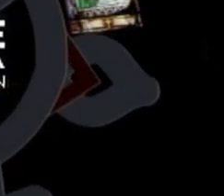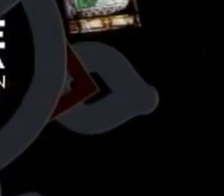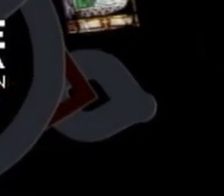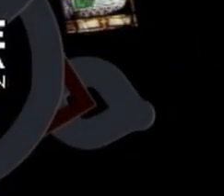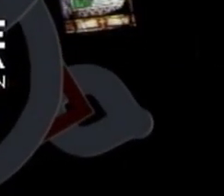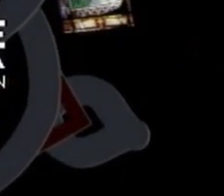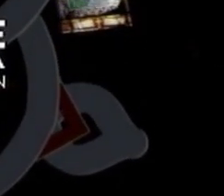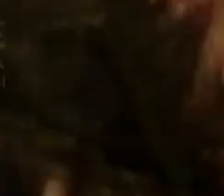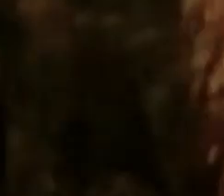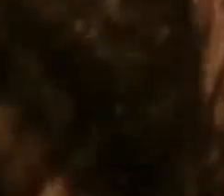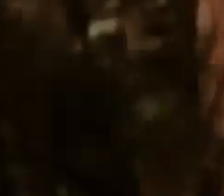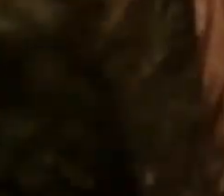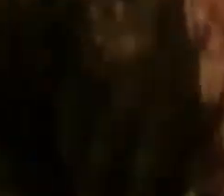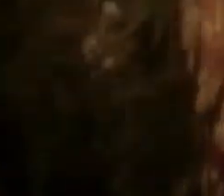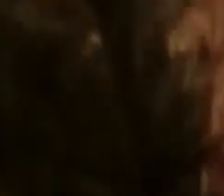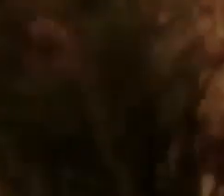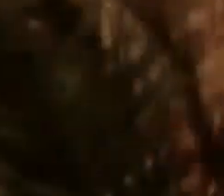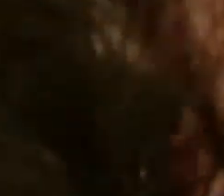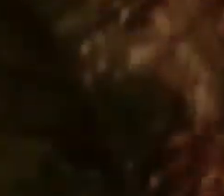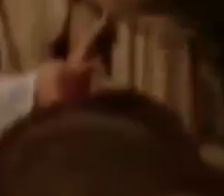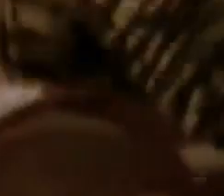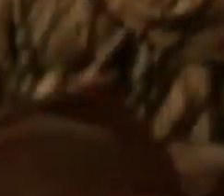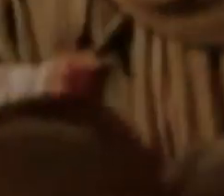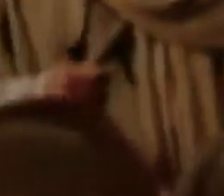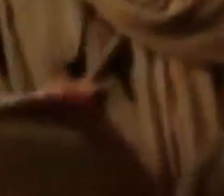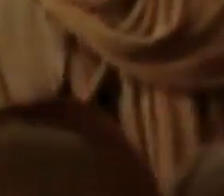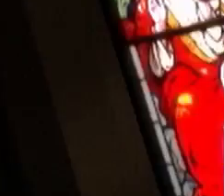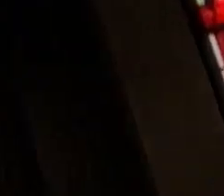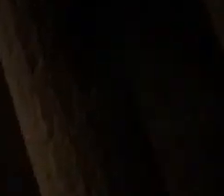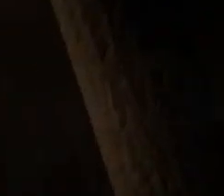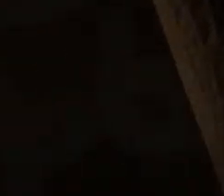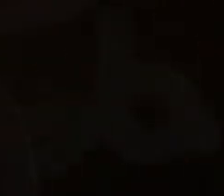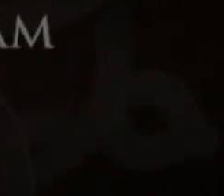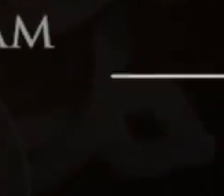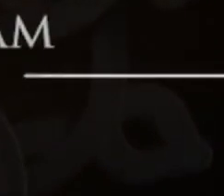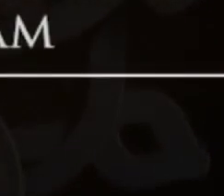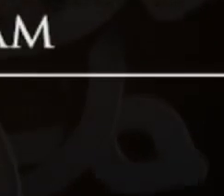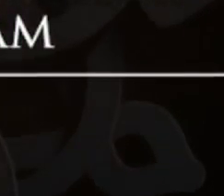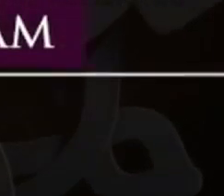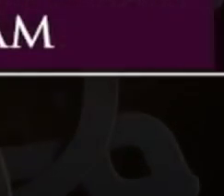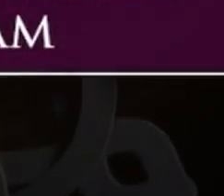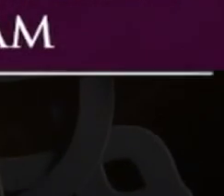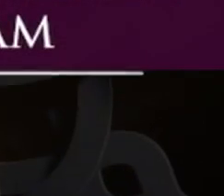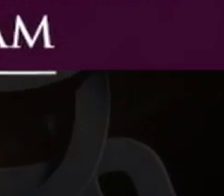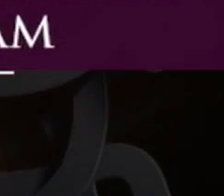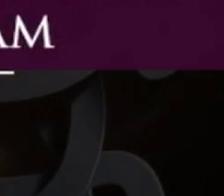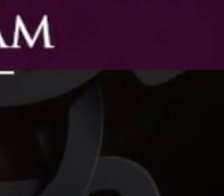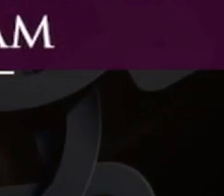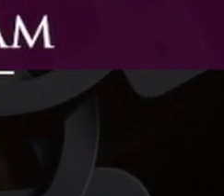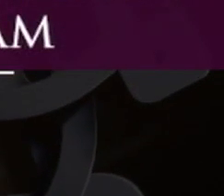Semana Santa. El 5 de abril a las 9 de la mañana, Santa Misa de Domingo de Ramos.